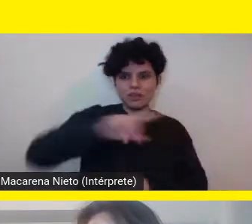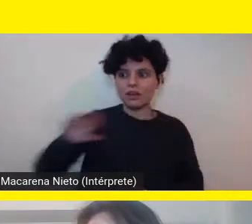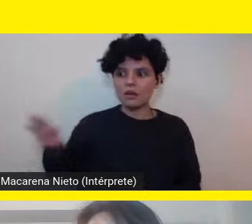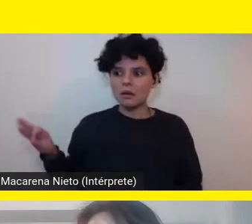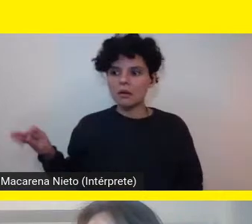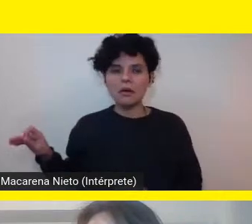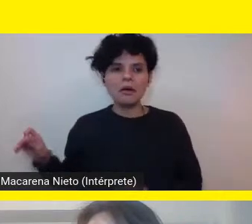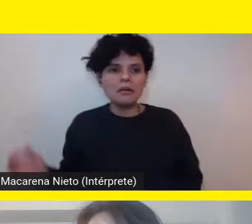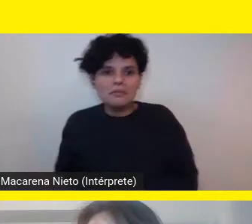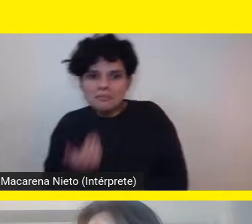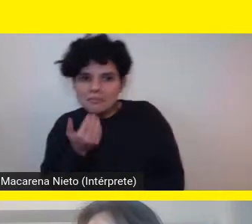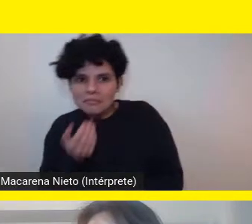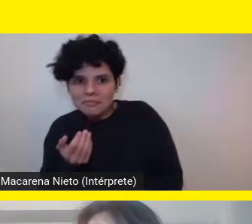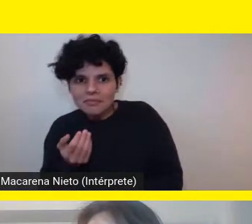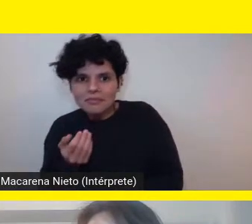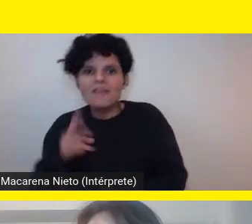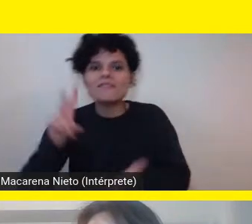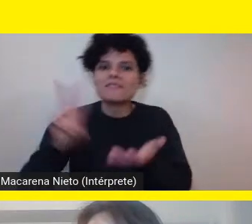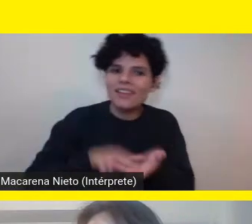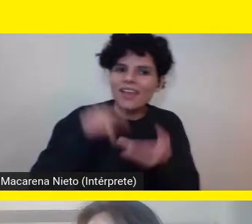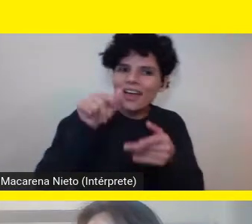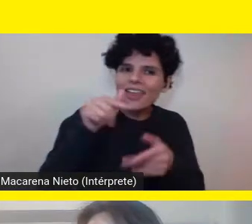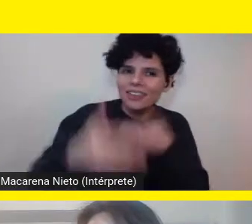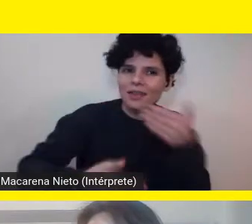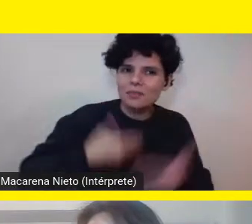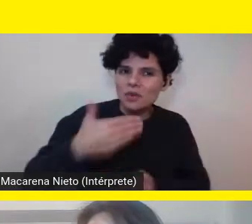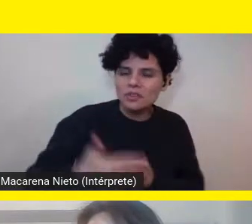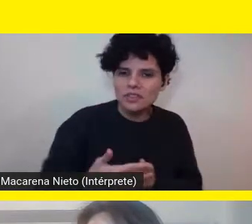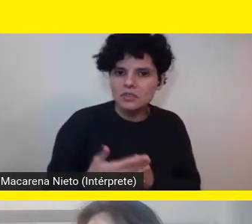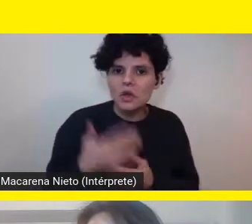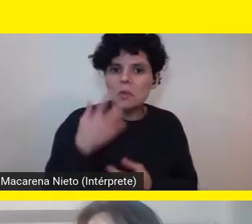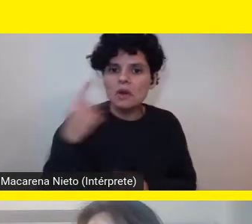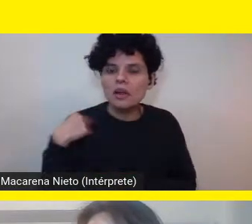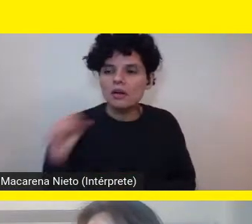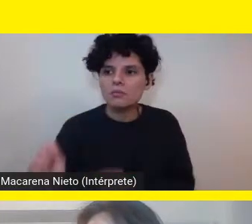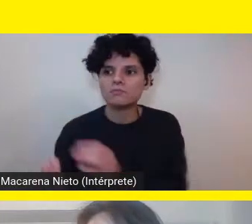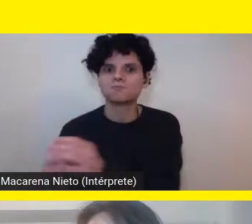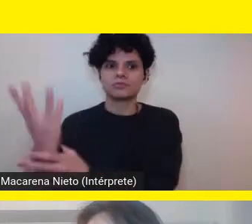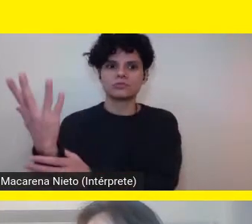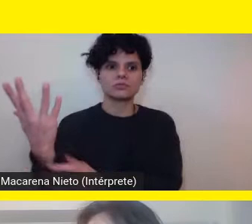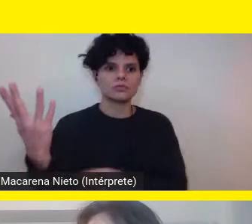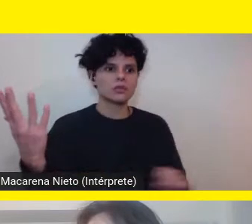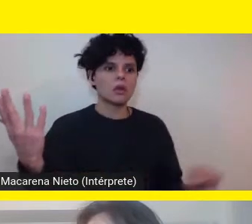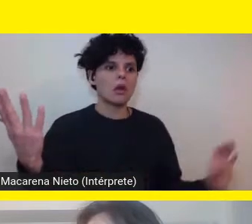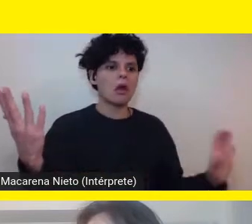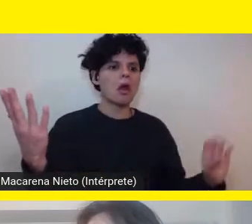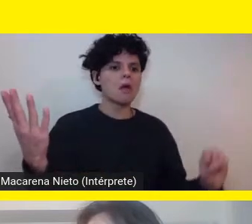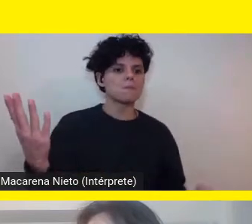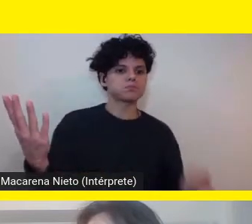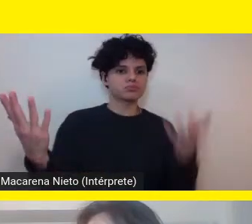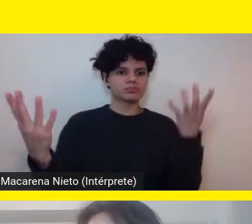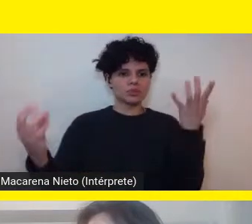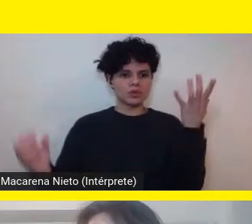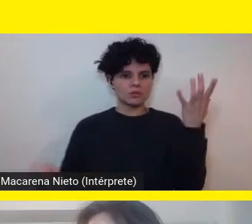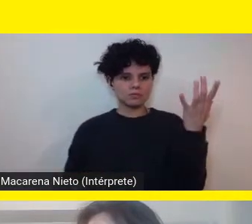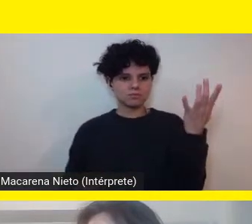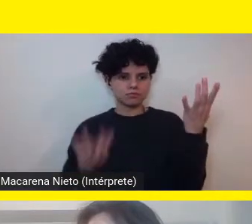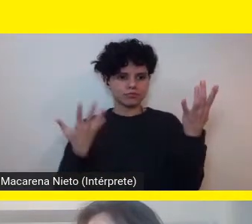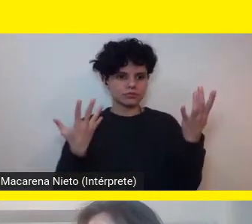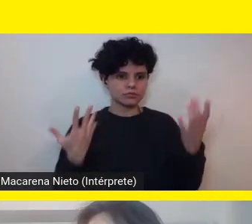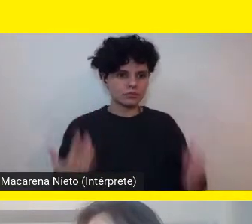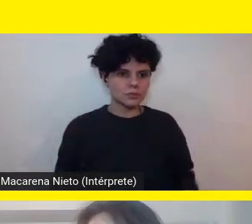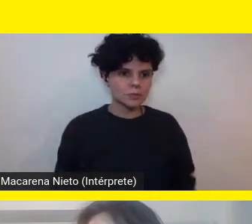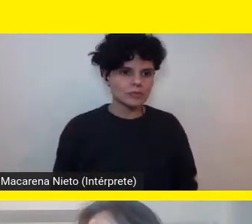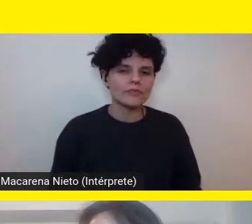de este proceso, en todas sus dimensiones. Así que les agradezco y me alegra saber que esos hilos